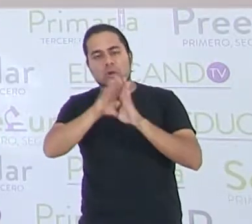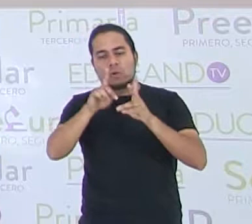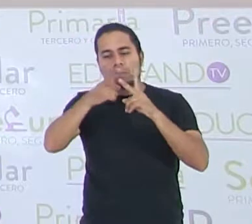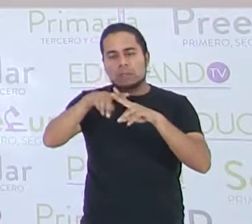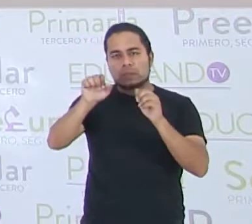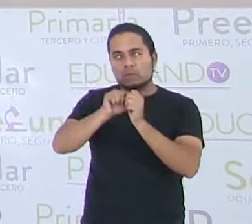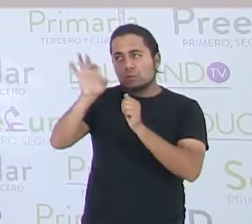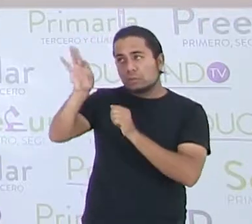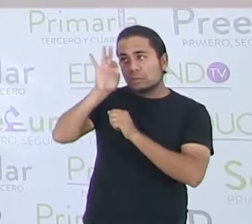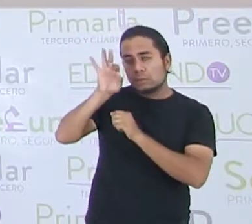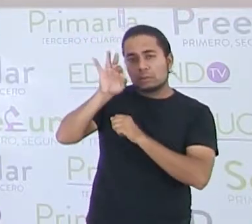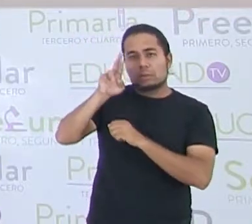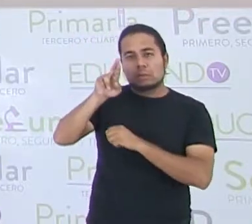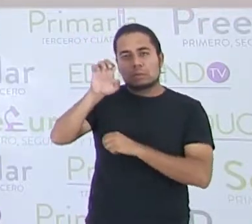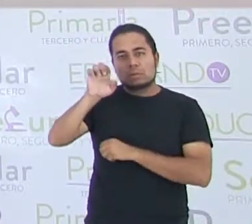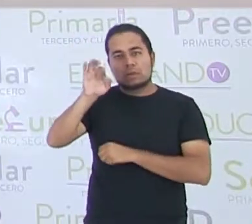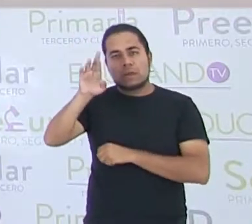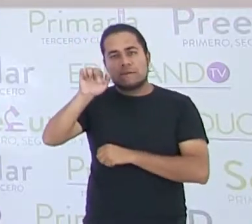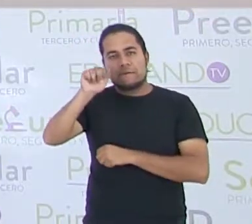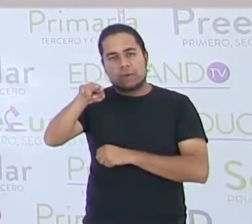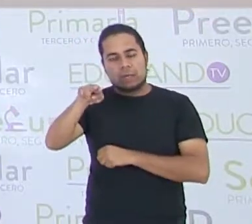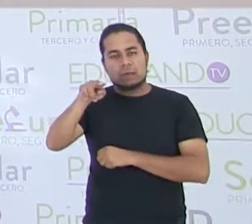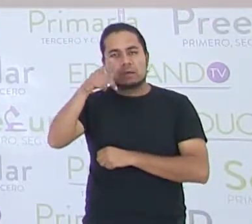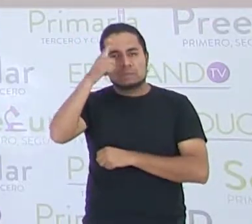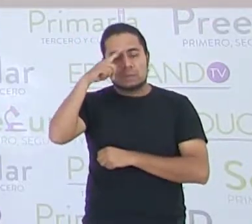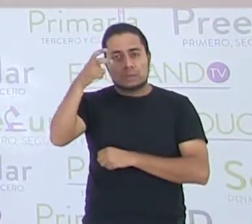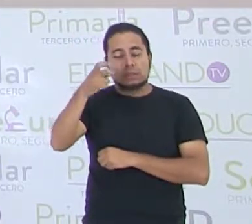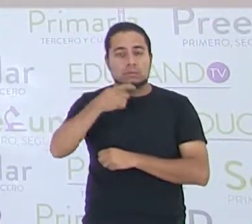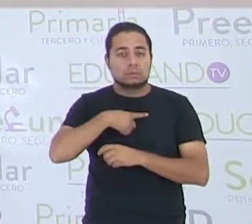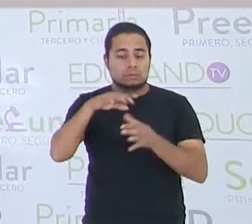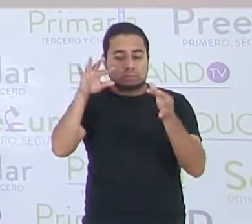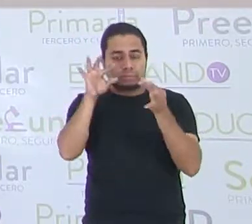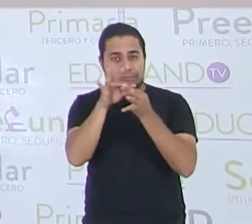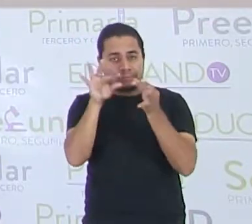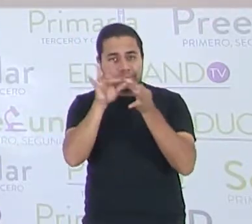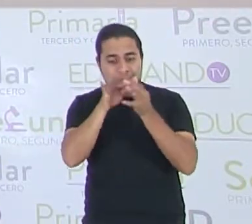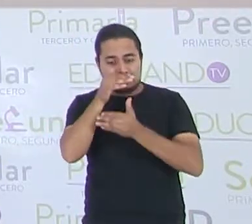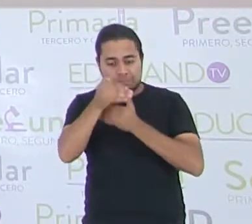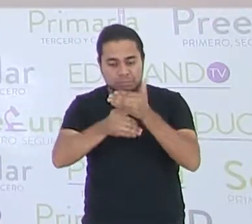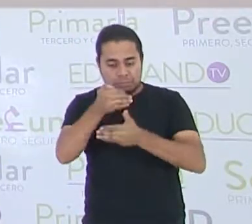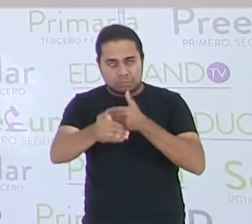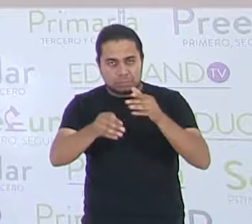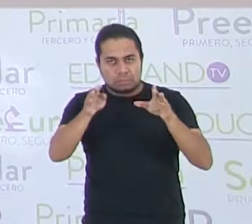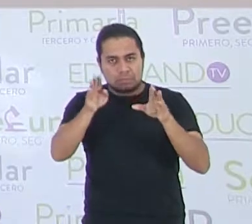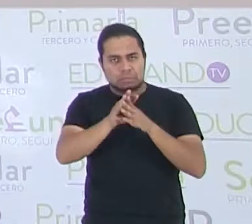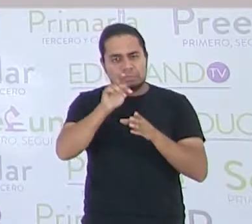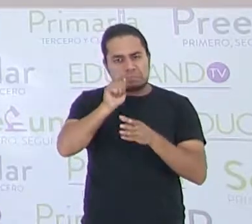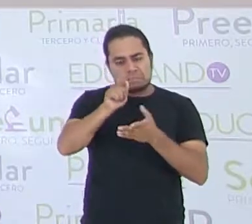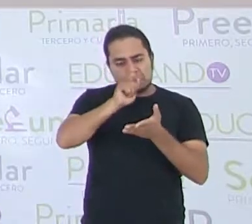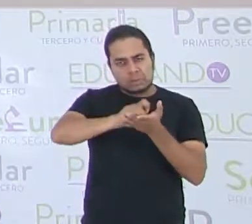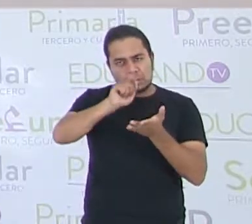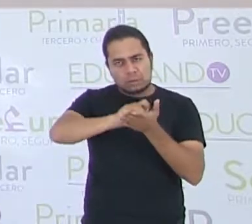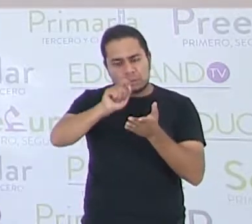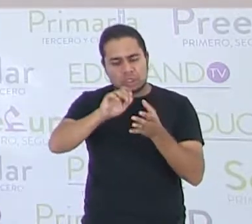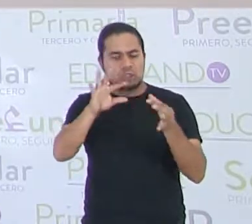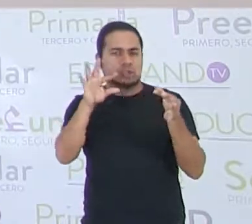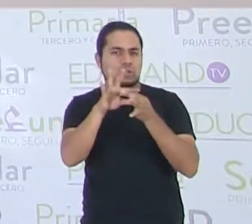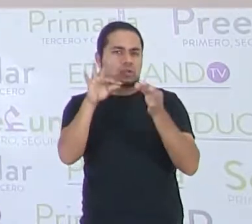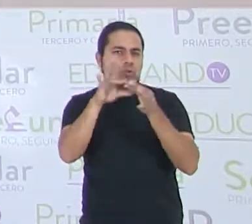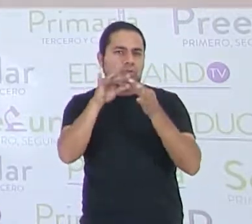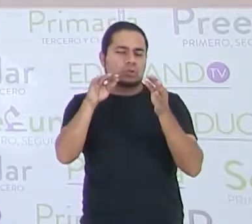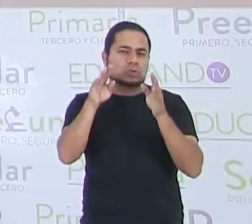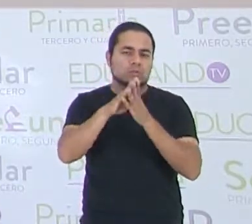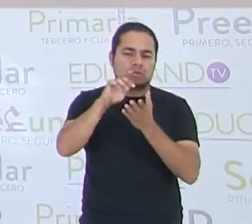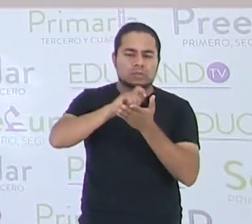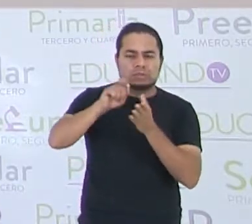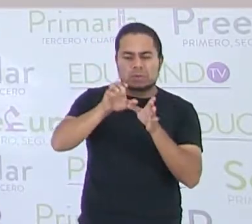refranes. Pero para eso yo les voy a ir explicando cómo se escribe un relato, una